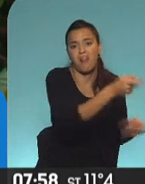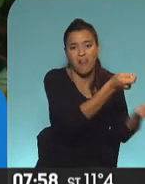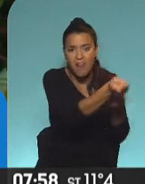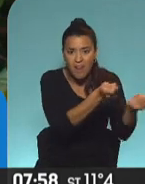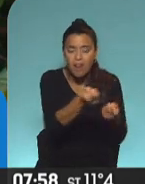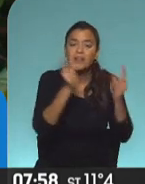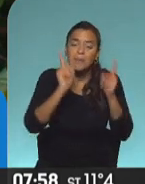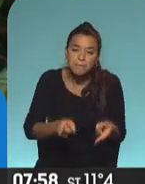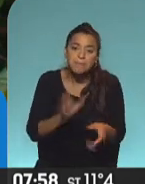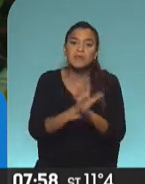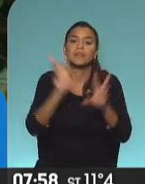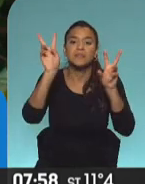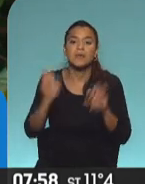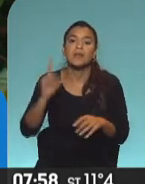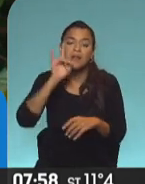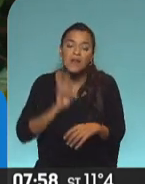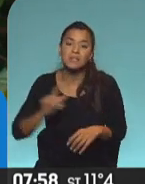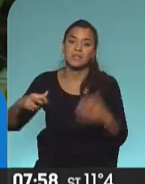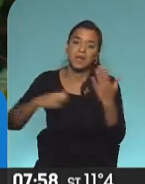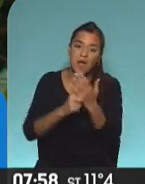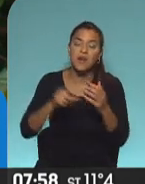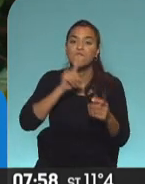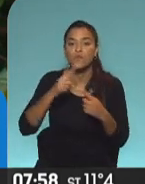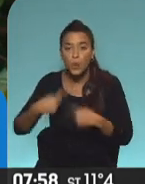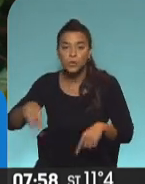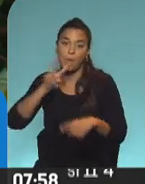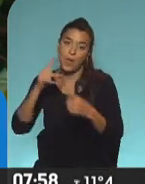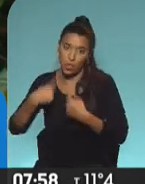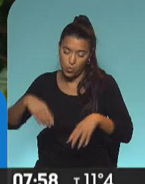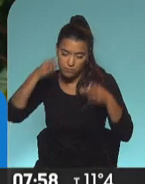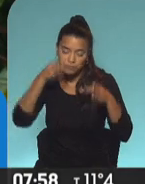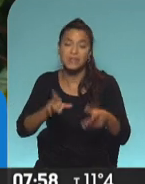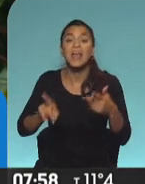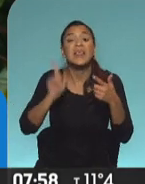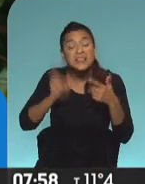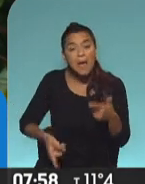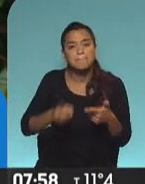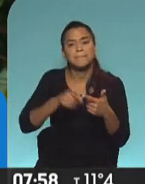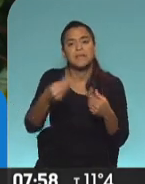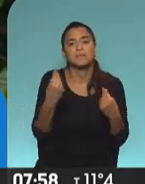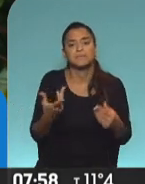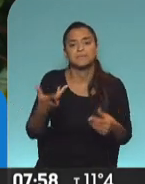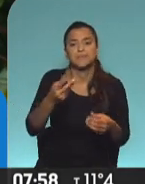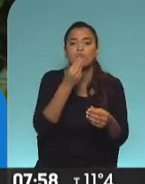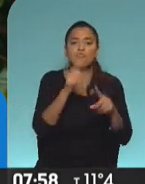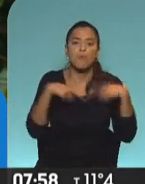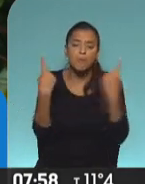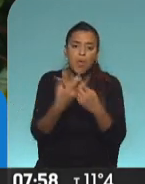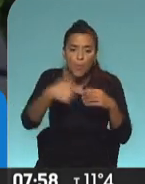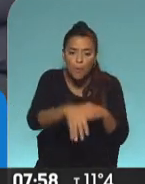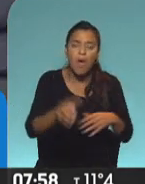además podemos insistir con el tema de leche, carne, frutas y verduras. También apuntamos a que con el tiempo el comedor sea un centro